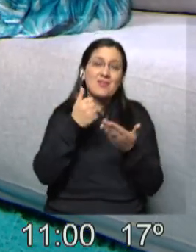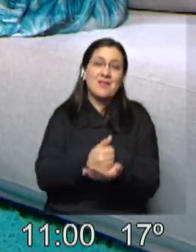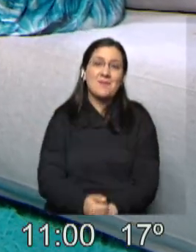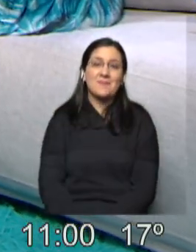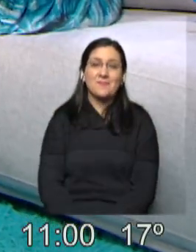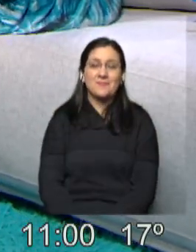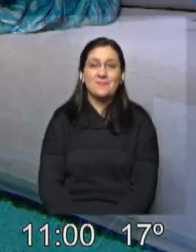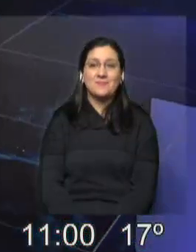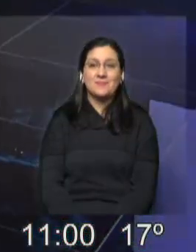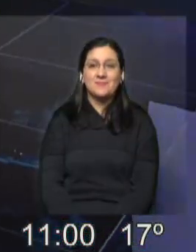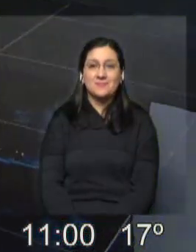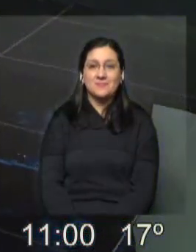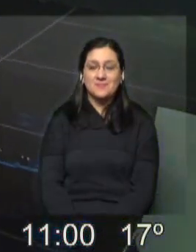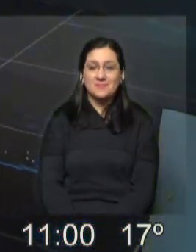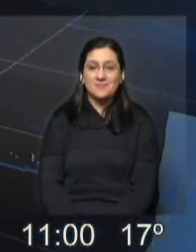Adelante. Oh.